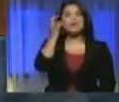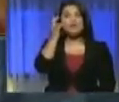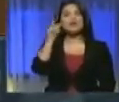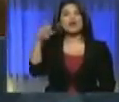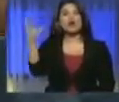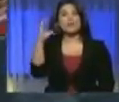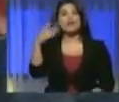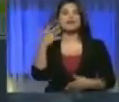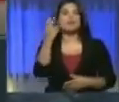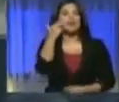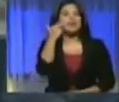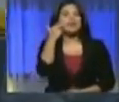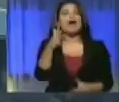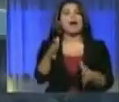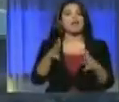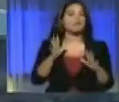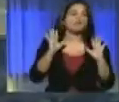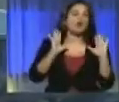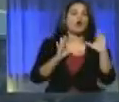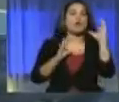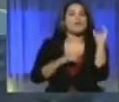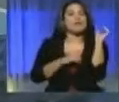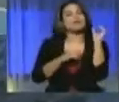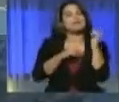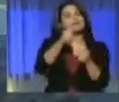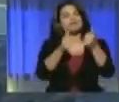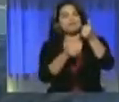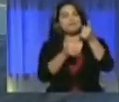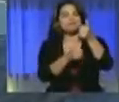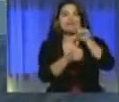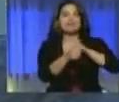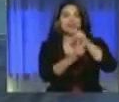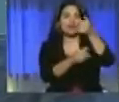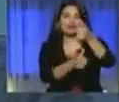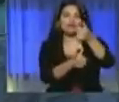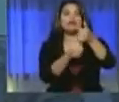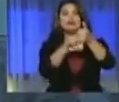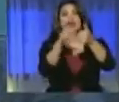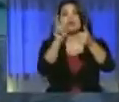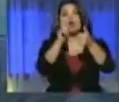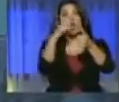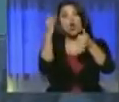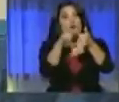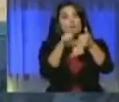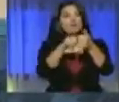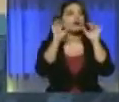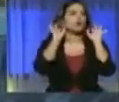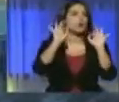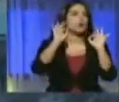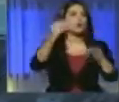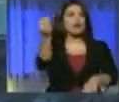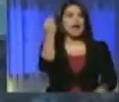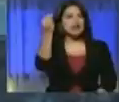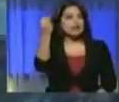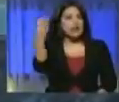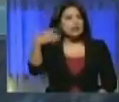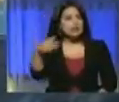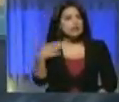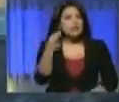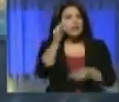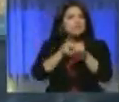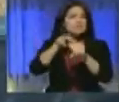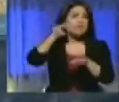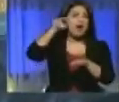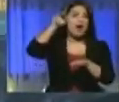Un saludo a la gente del Chocó y de Colombia también, impresionante. Qué calidad tiene esa muchacha.